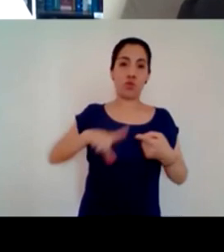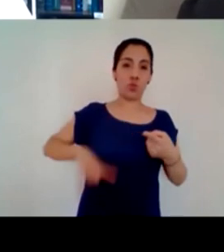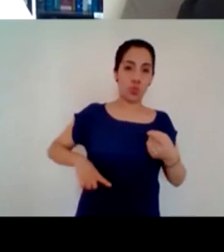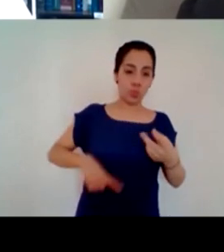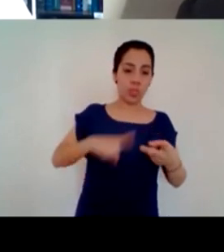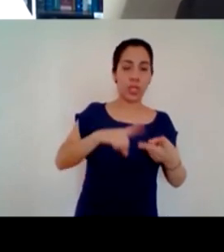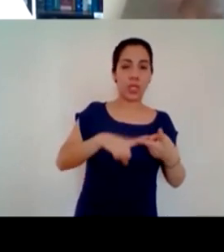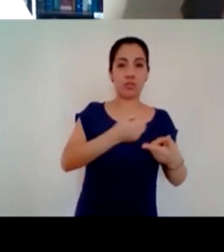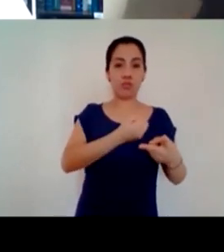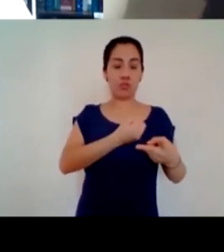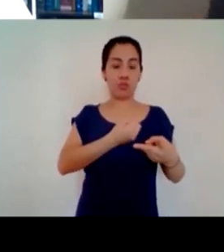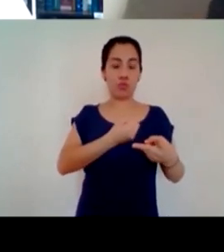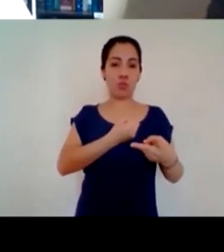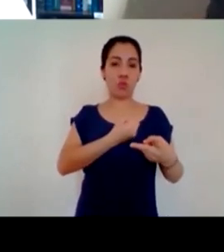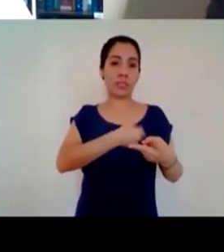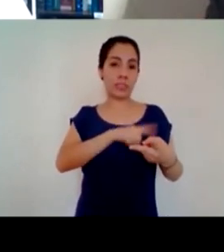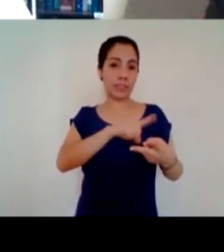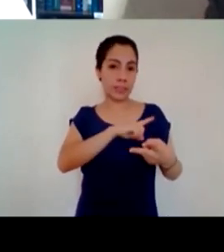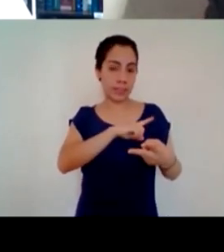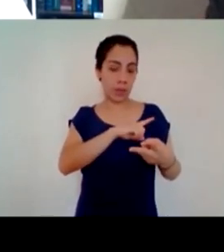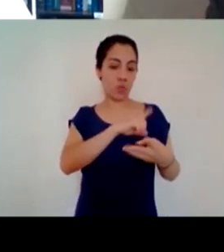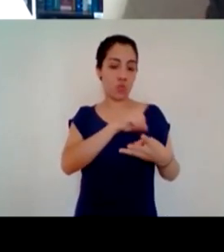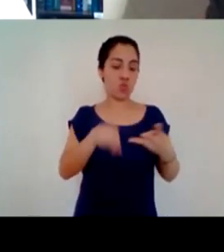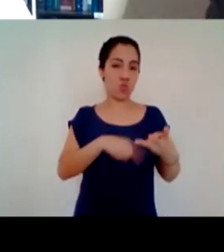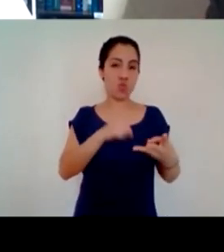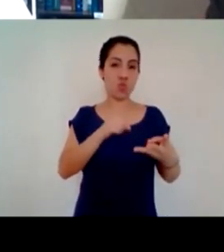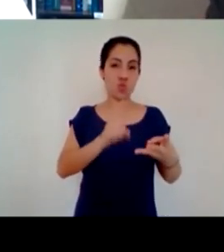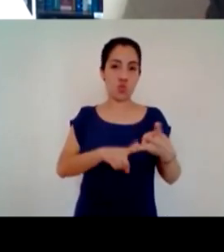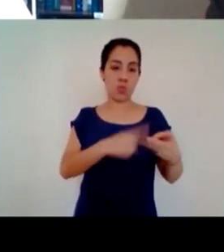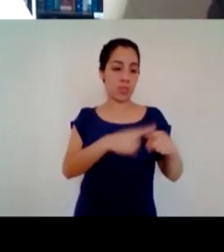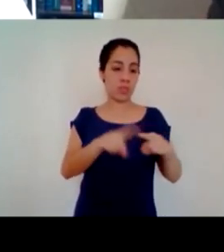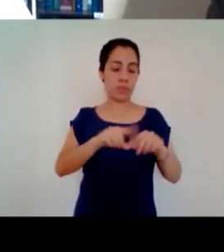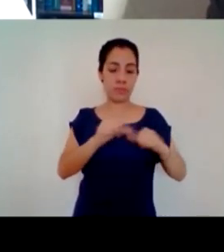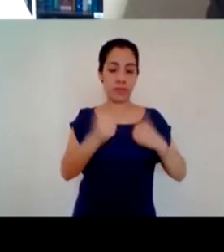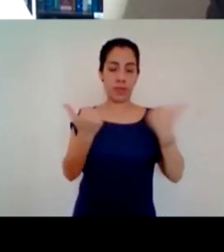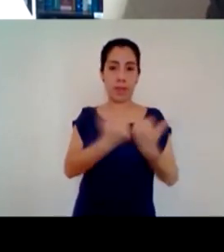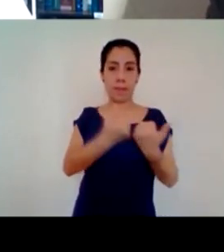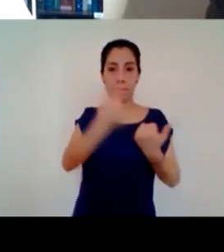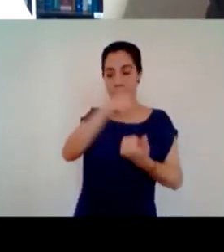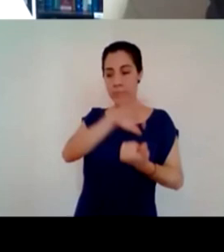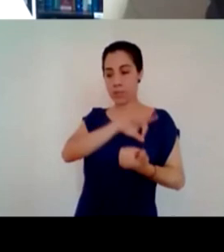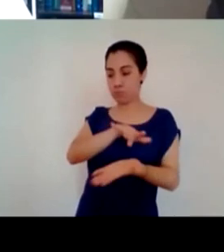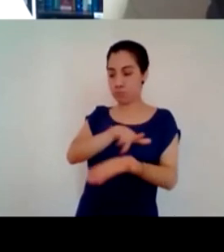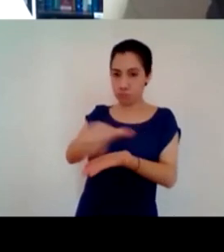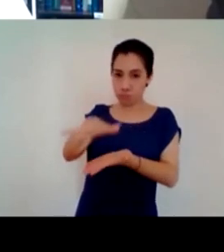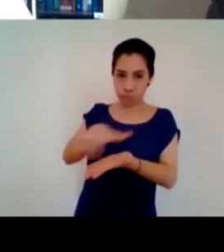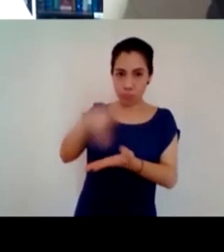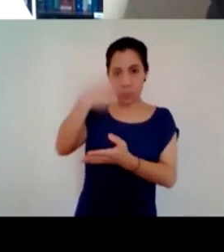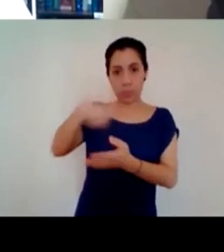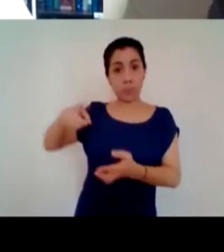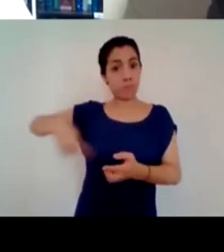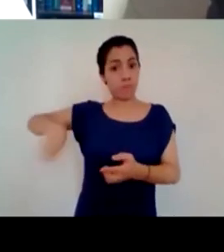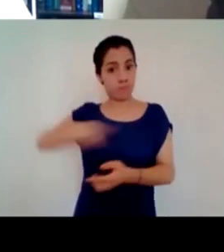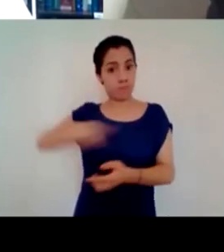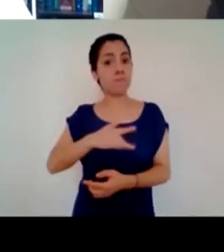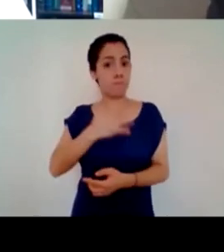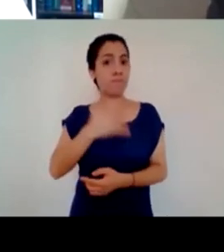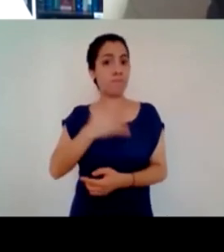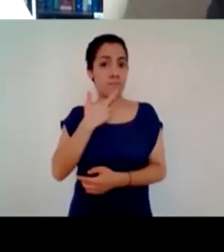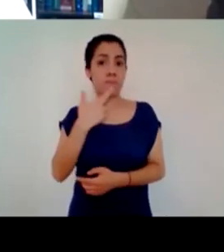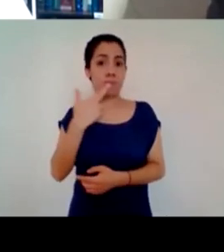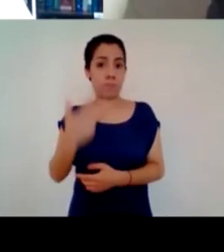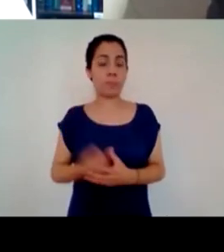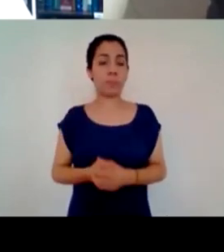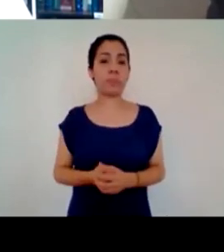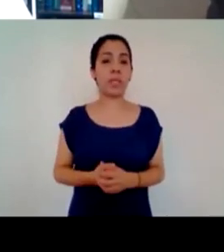manera de abatir estos problemas empieza por mejorar las condiciones de vida de nuestra población. Y yo quiero, antes de dejar la